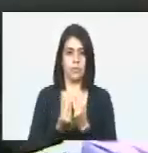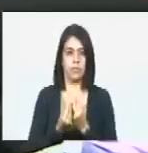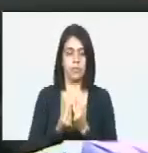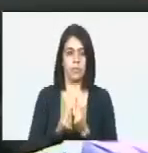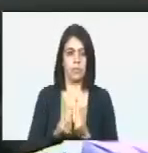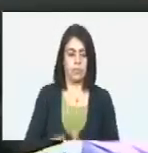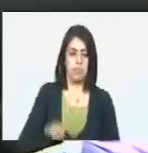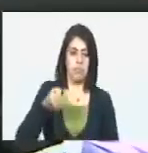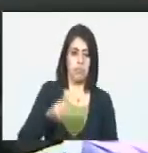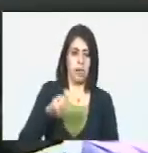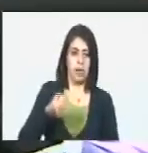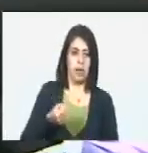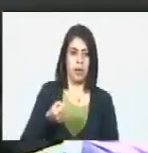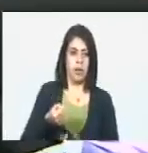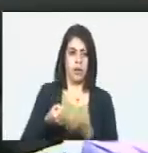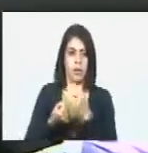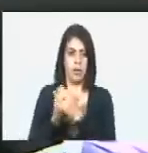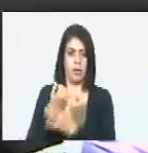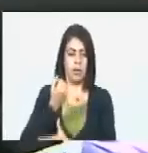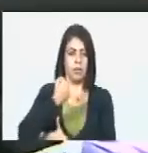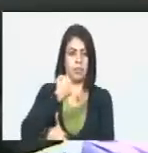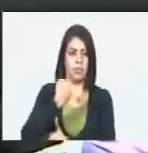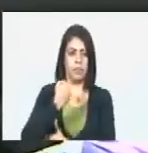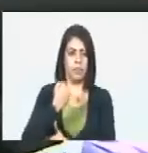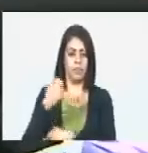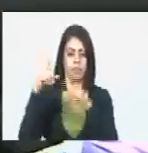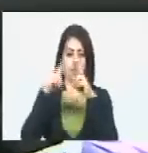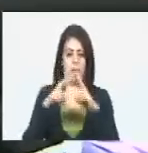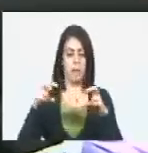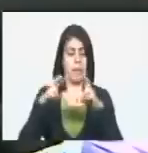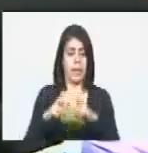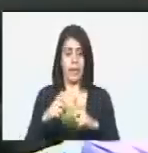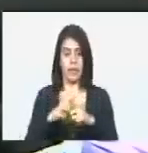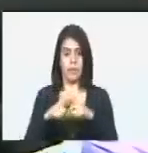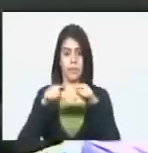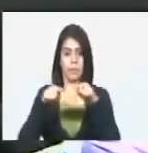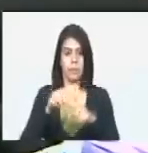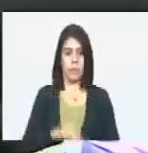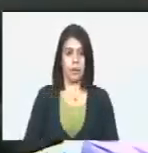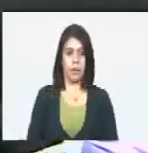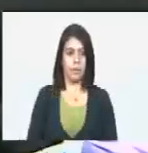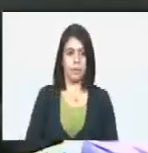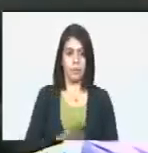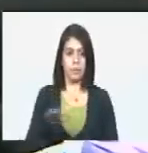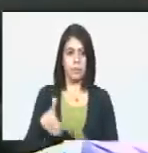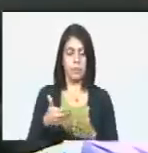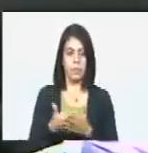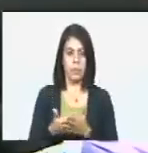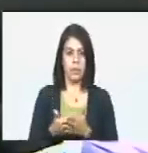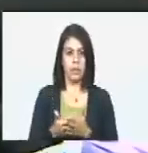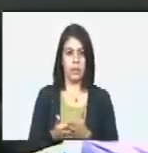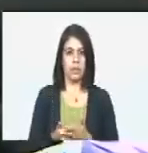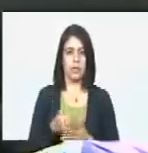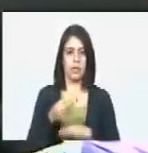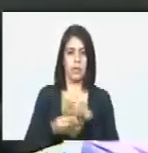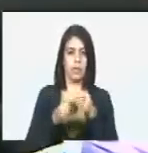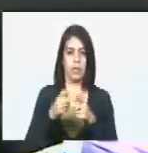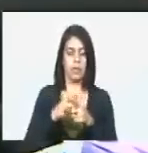maletines debajo del brazo, con la investigación y con todo lo que recabó acerca